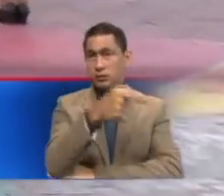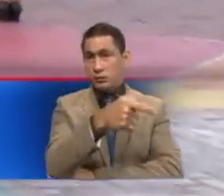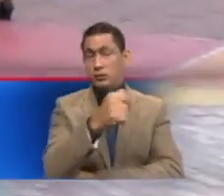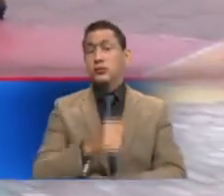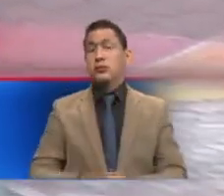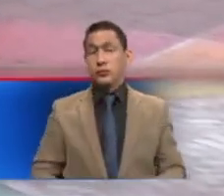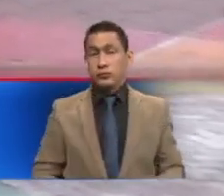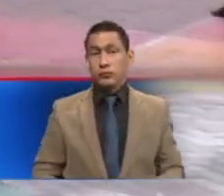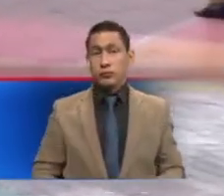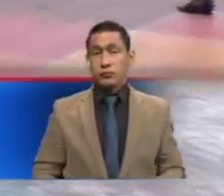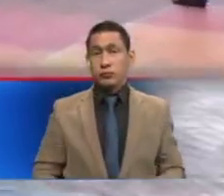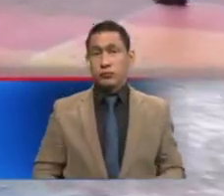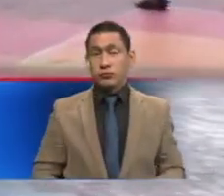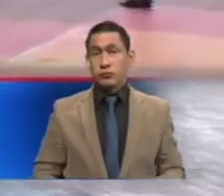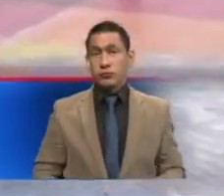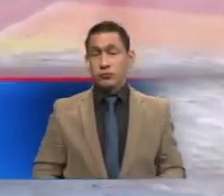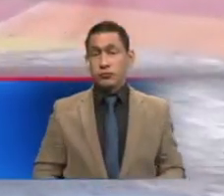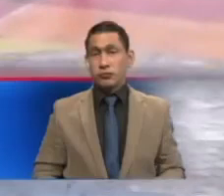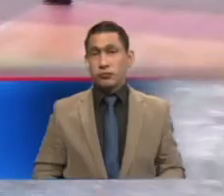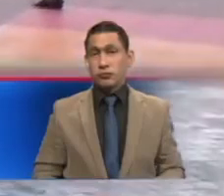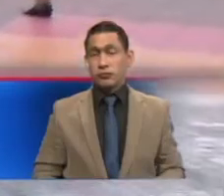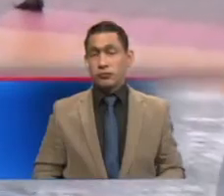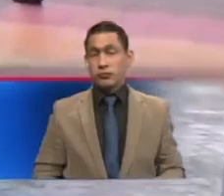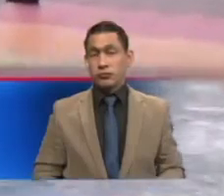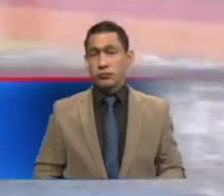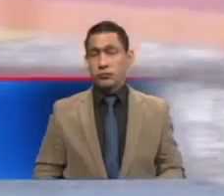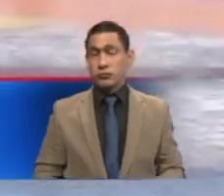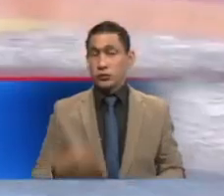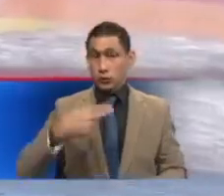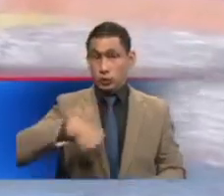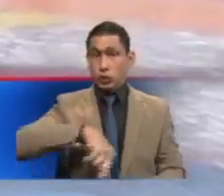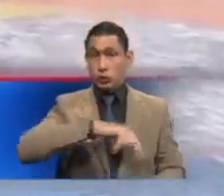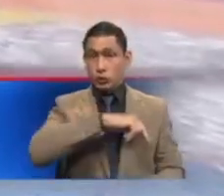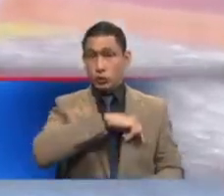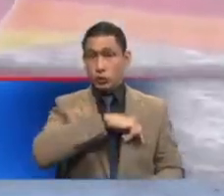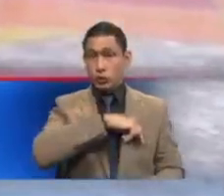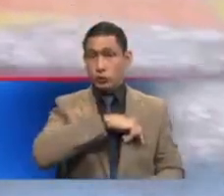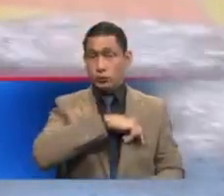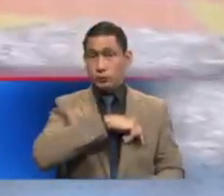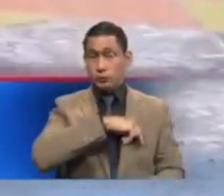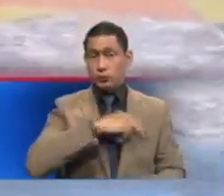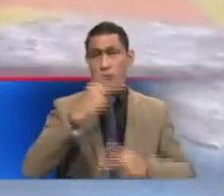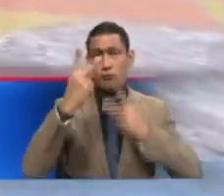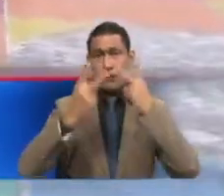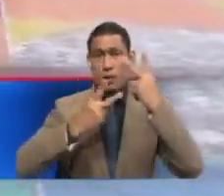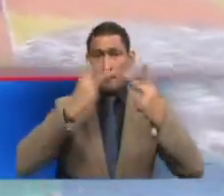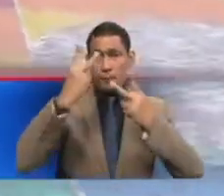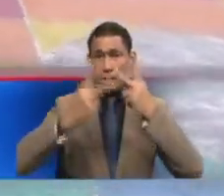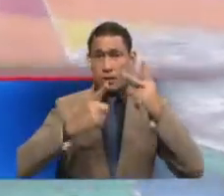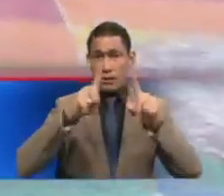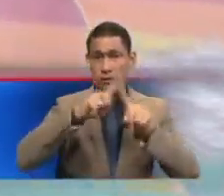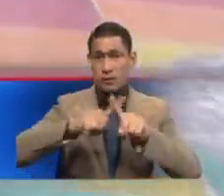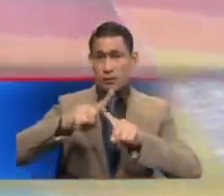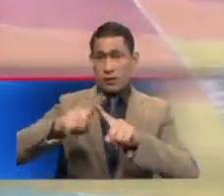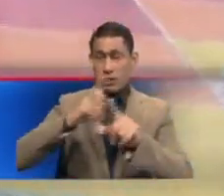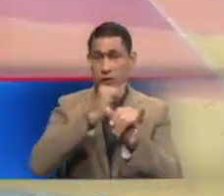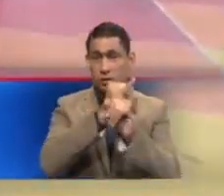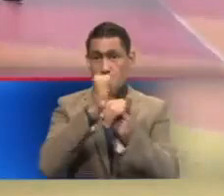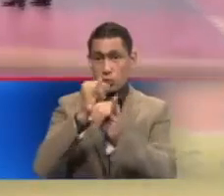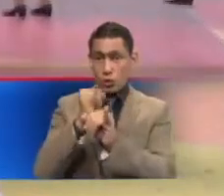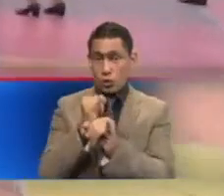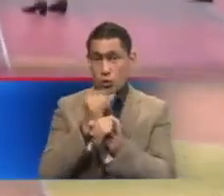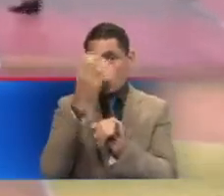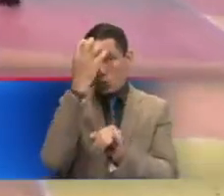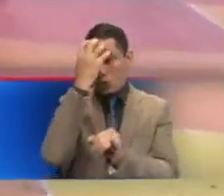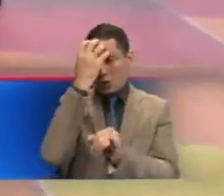458 quienes recibirán esta distinción. Nosotros vamos a estar haciendo también un recorrido en otras instituciones. Mientras tanto,